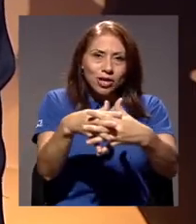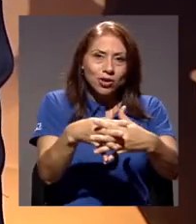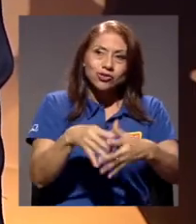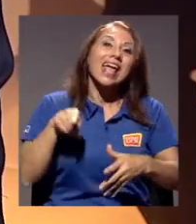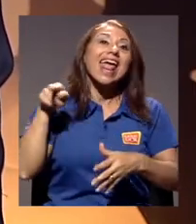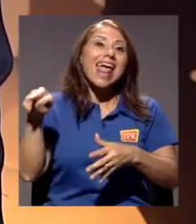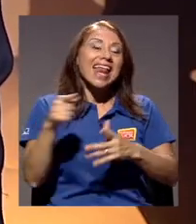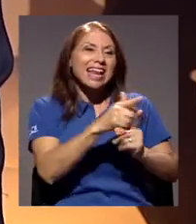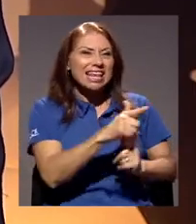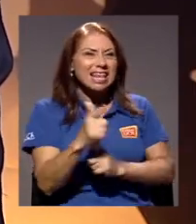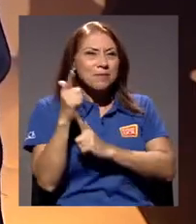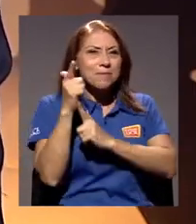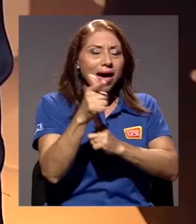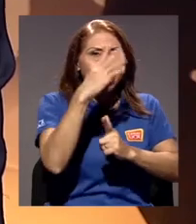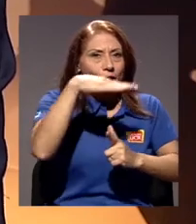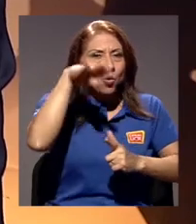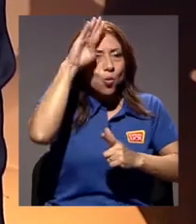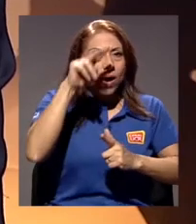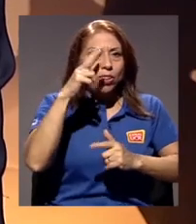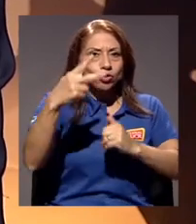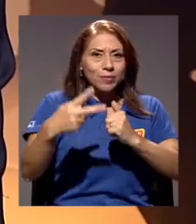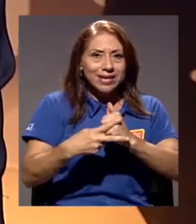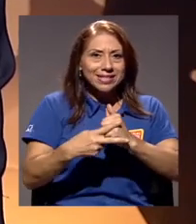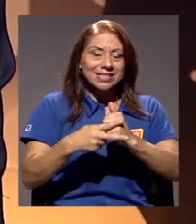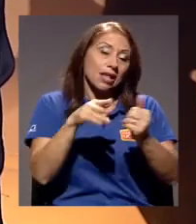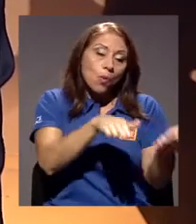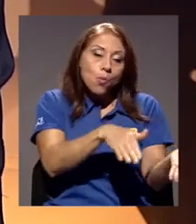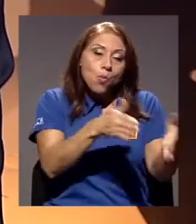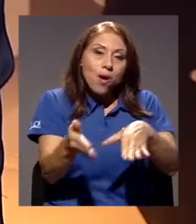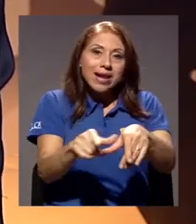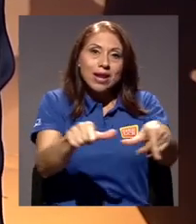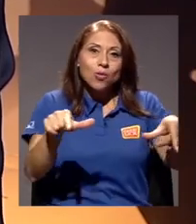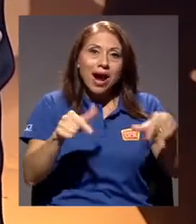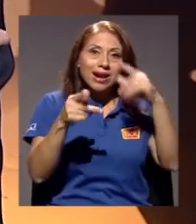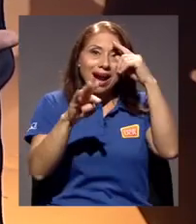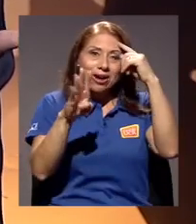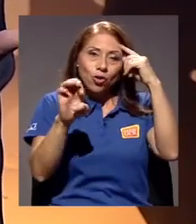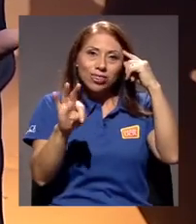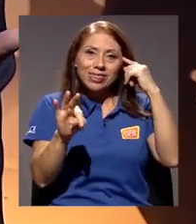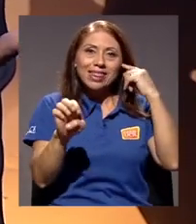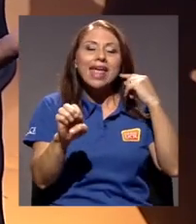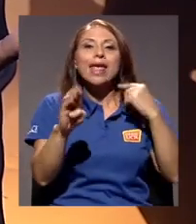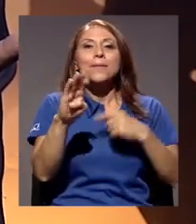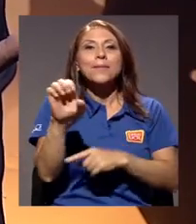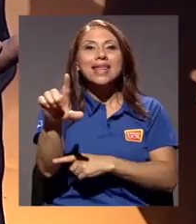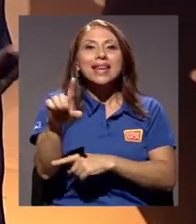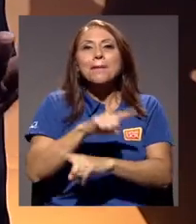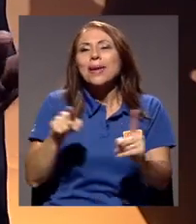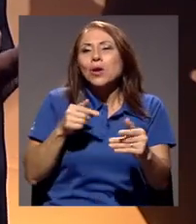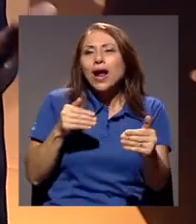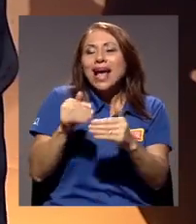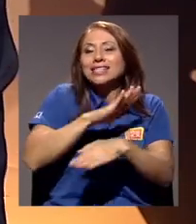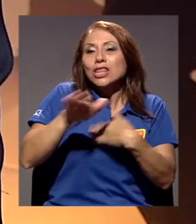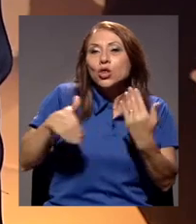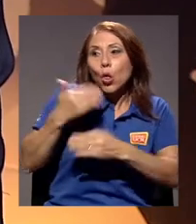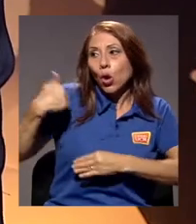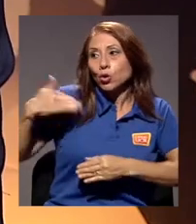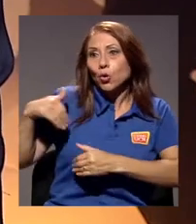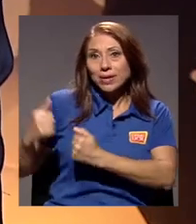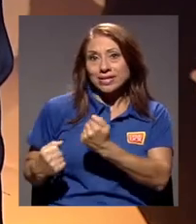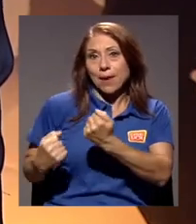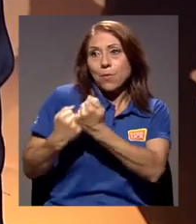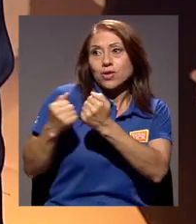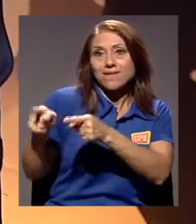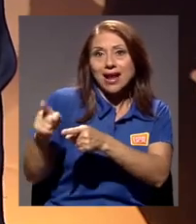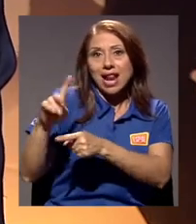muere en garrote vil pero casi todos los hombres de lópez pasan a